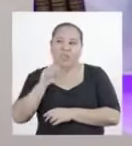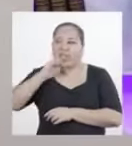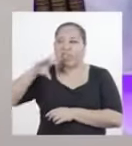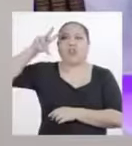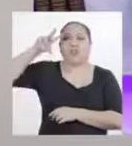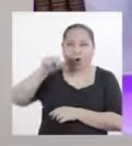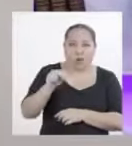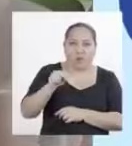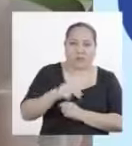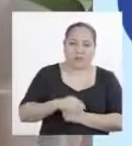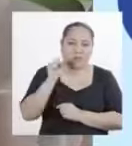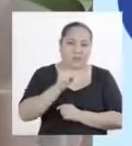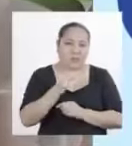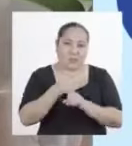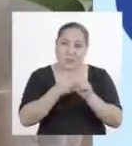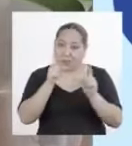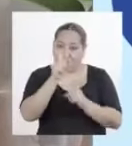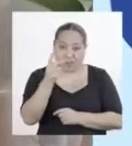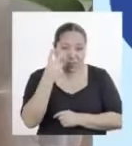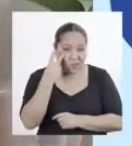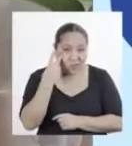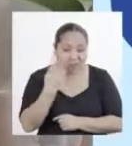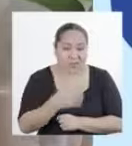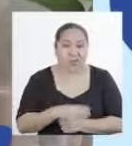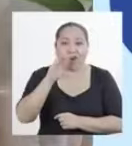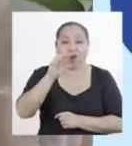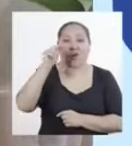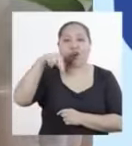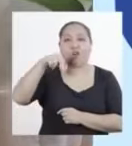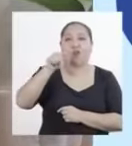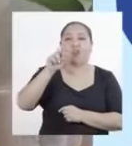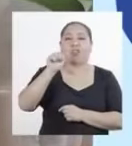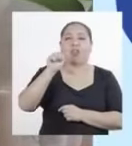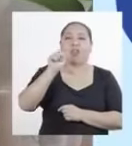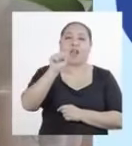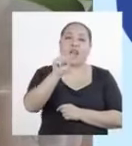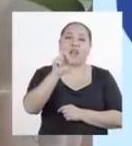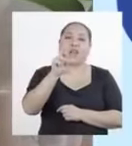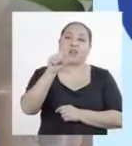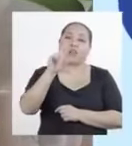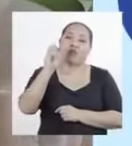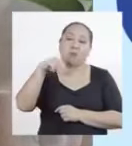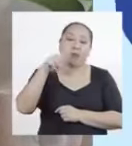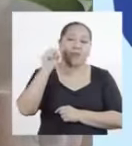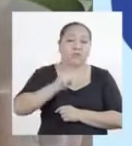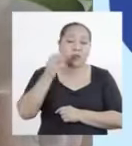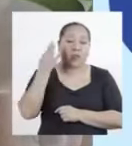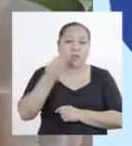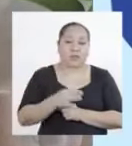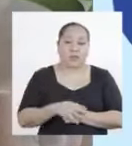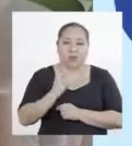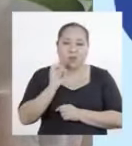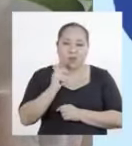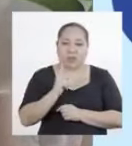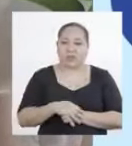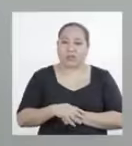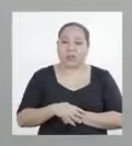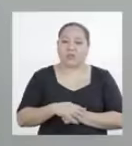refutarlo, me imagino Así es, pero sin hacer trampa Los contraargumentos deben ser sólidos, totalmente